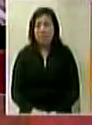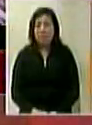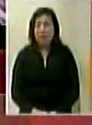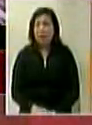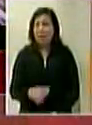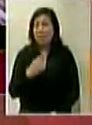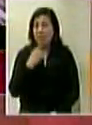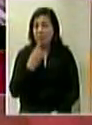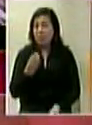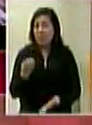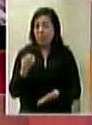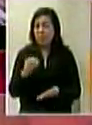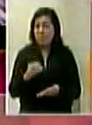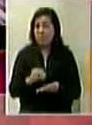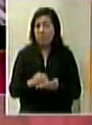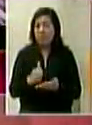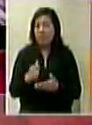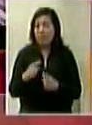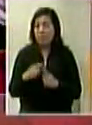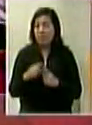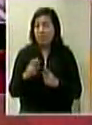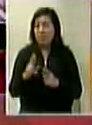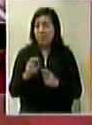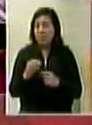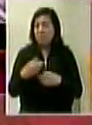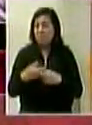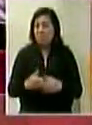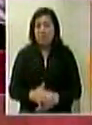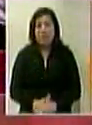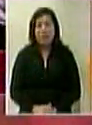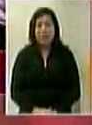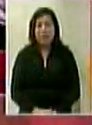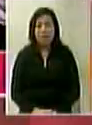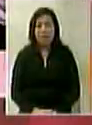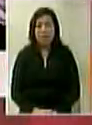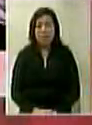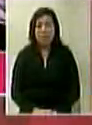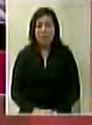Se dice adicionalmente que Antauro Humala está haciendo proselitismo